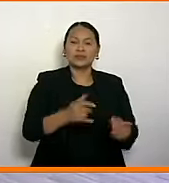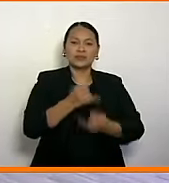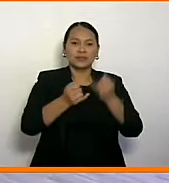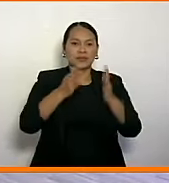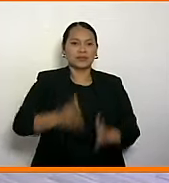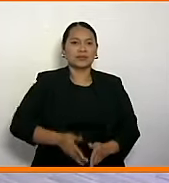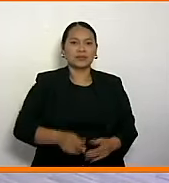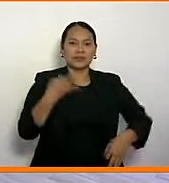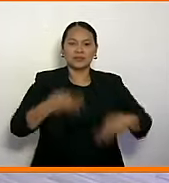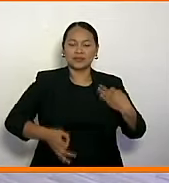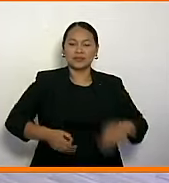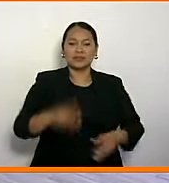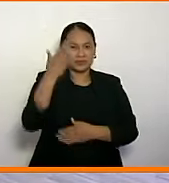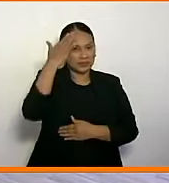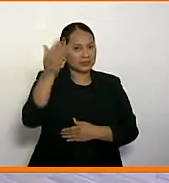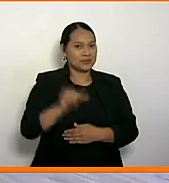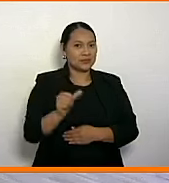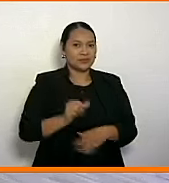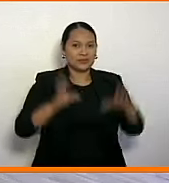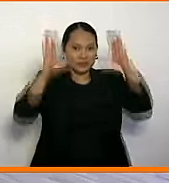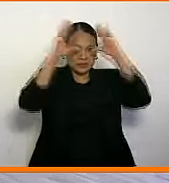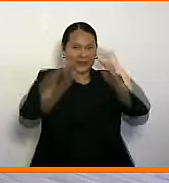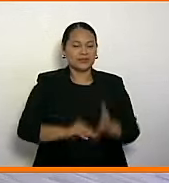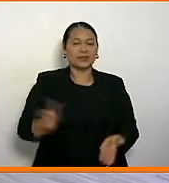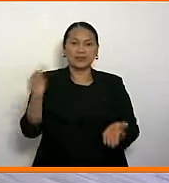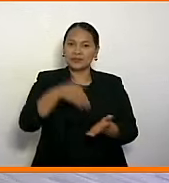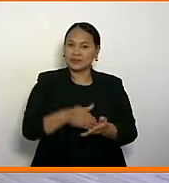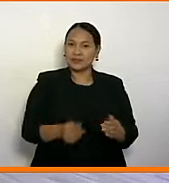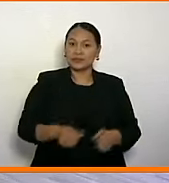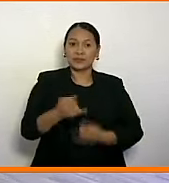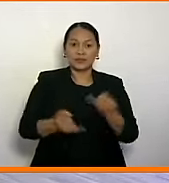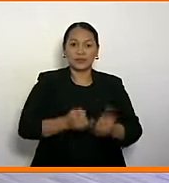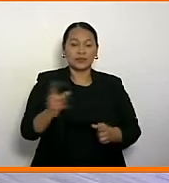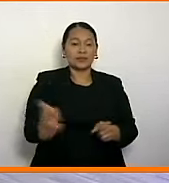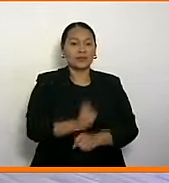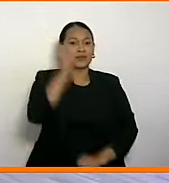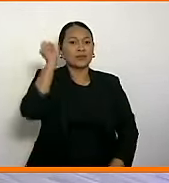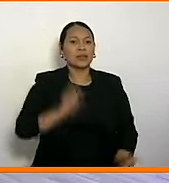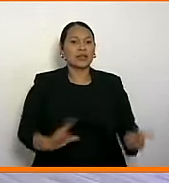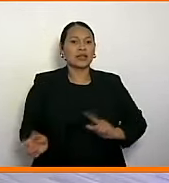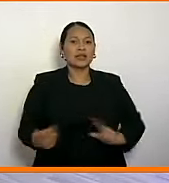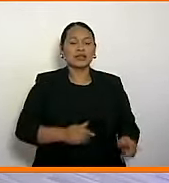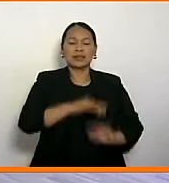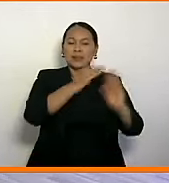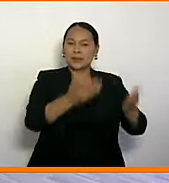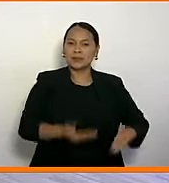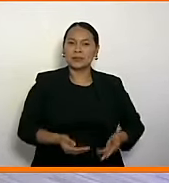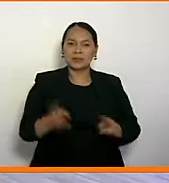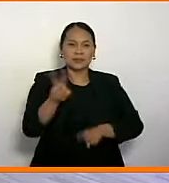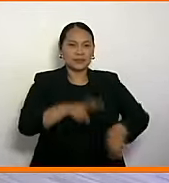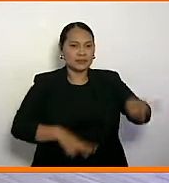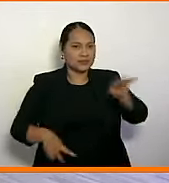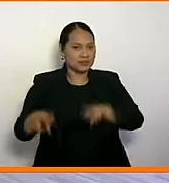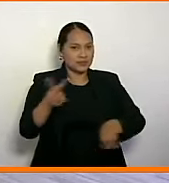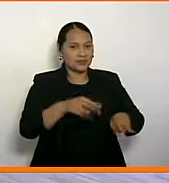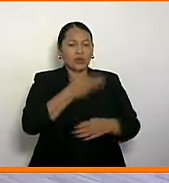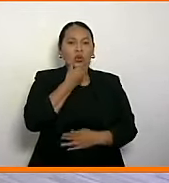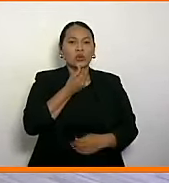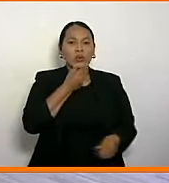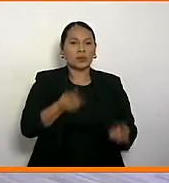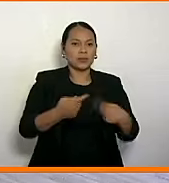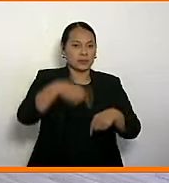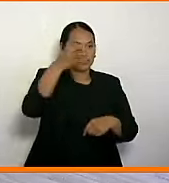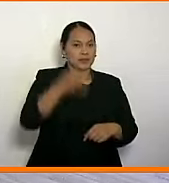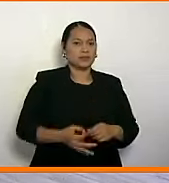saludarles nuevamente en esta noche. Espero estén listos para pegar y ganar, pero antes quiero darle la bienvenida a nuestro abogado y notario, quien certificará cada uno de nuestros